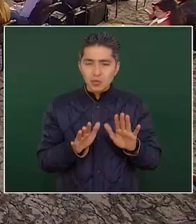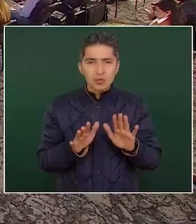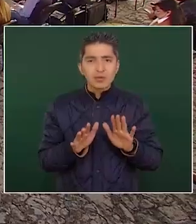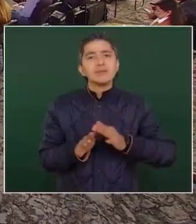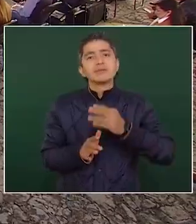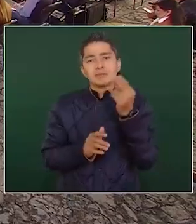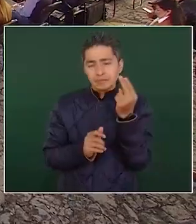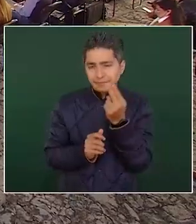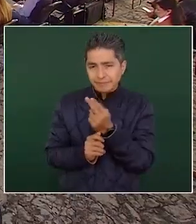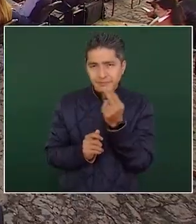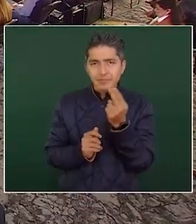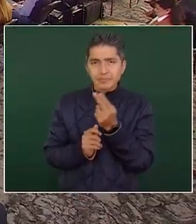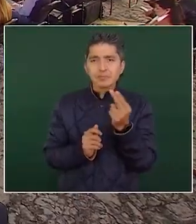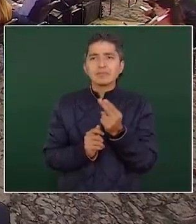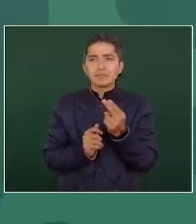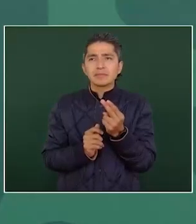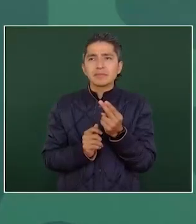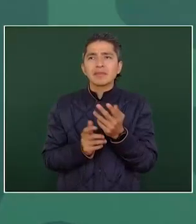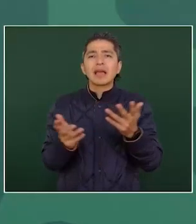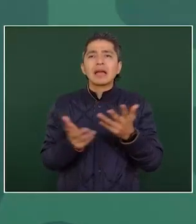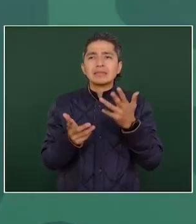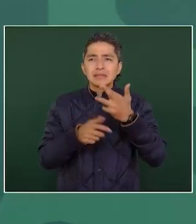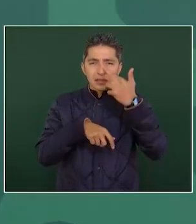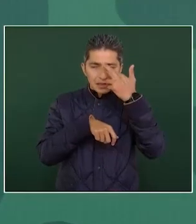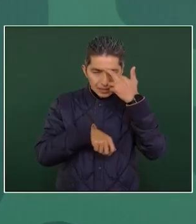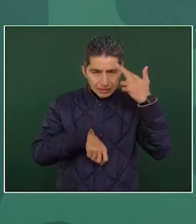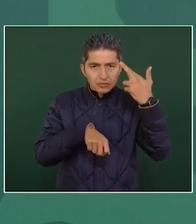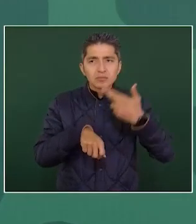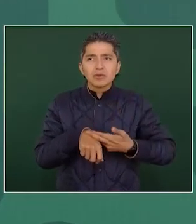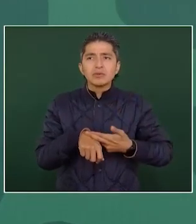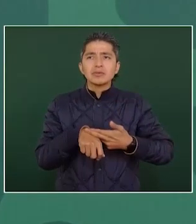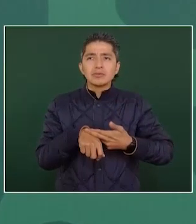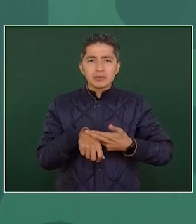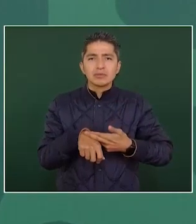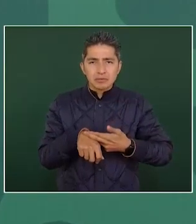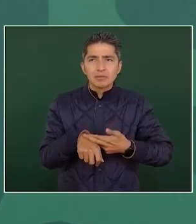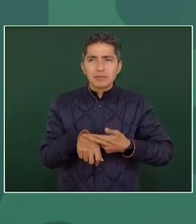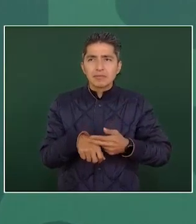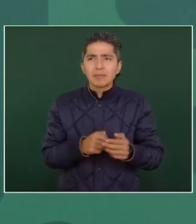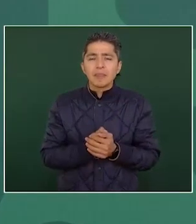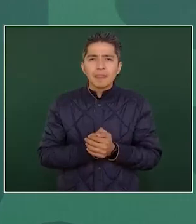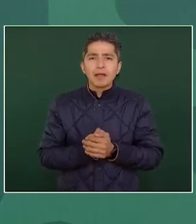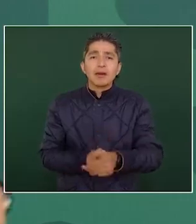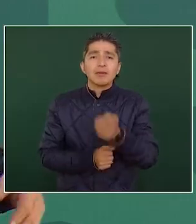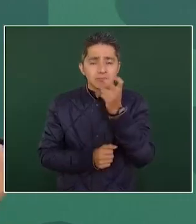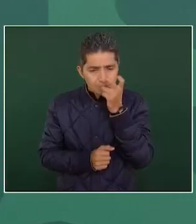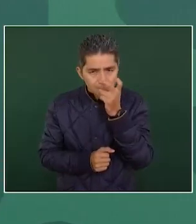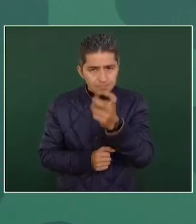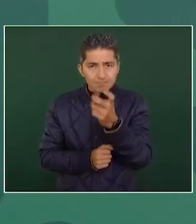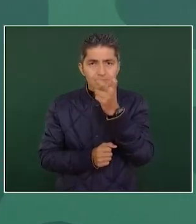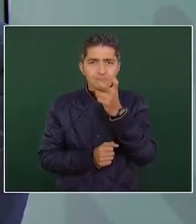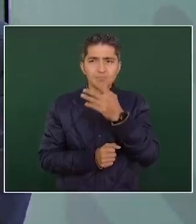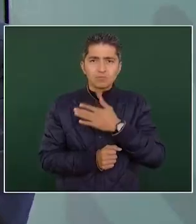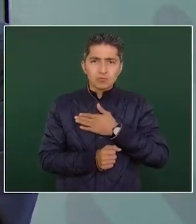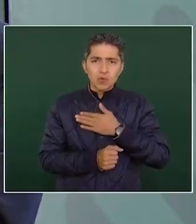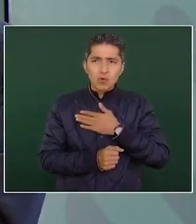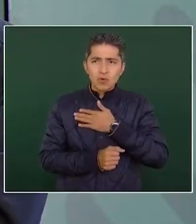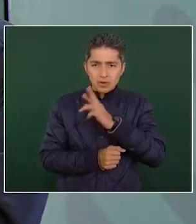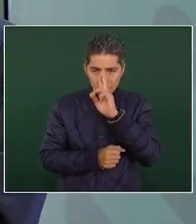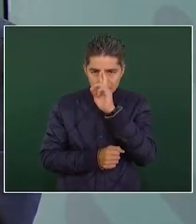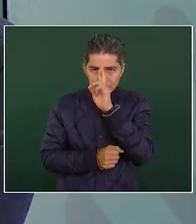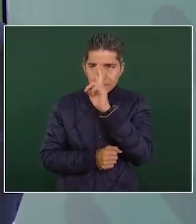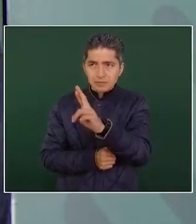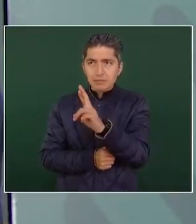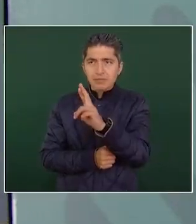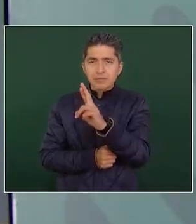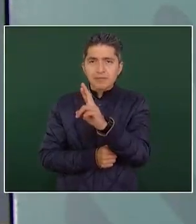actuar con responsabilidad. Por eso, con todo mi respeto,